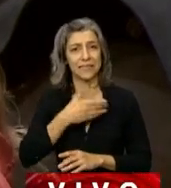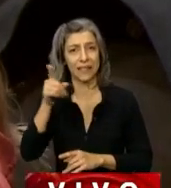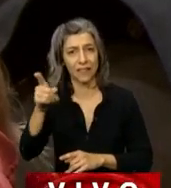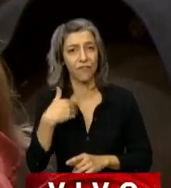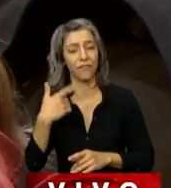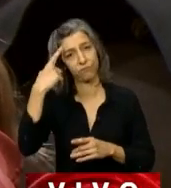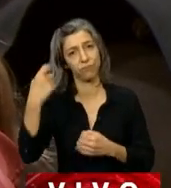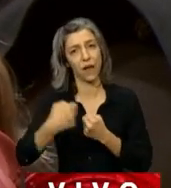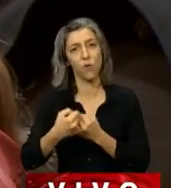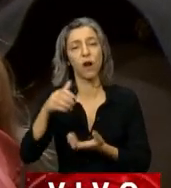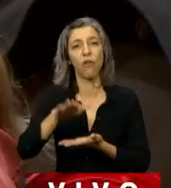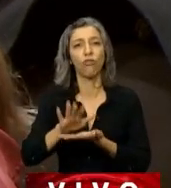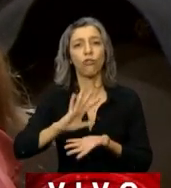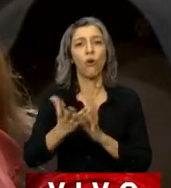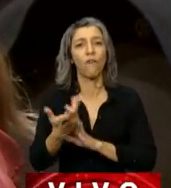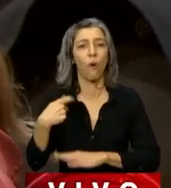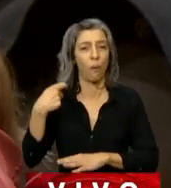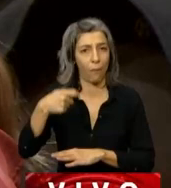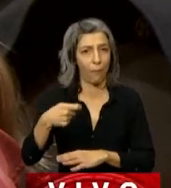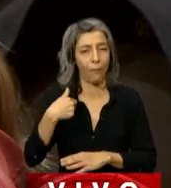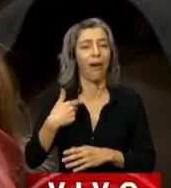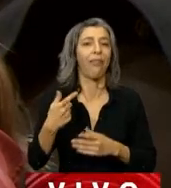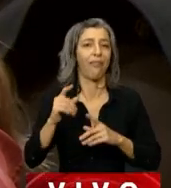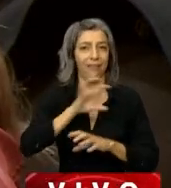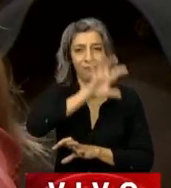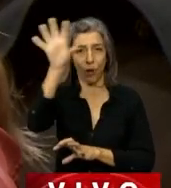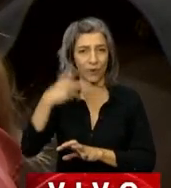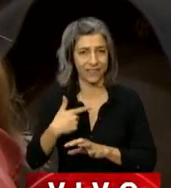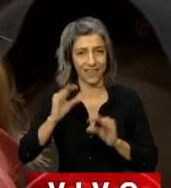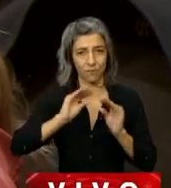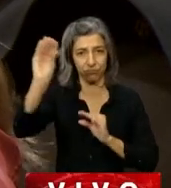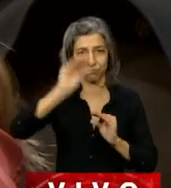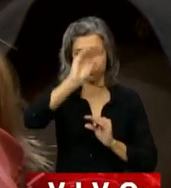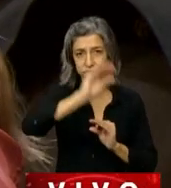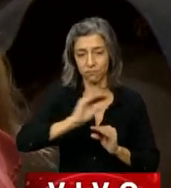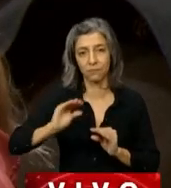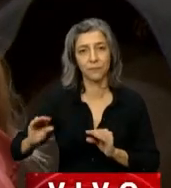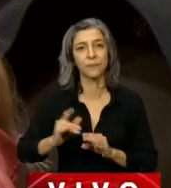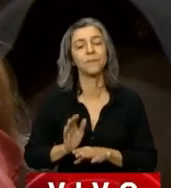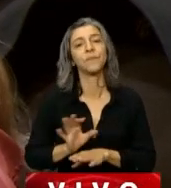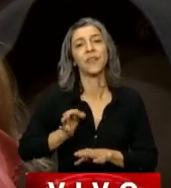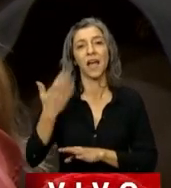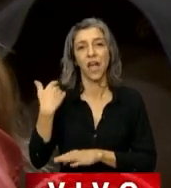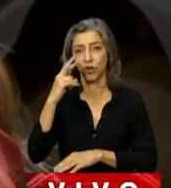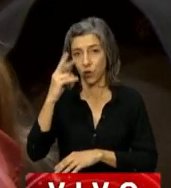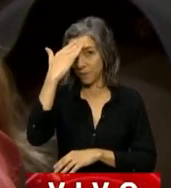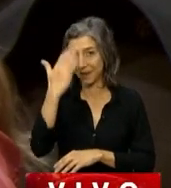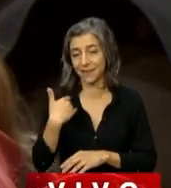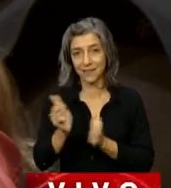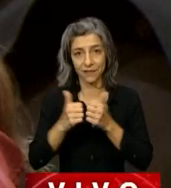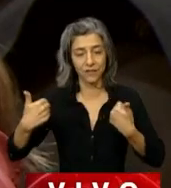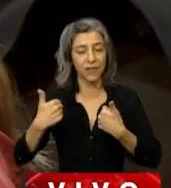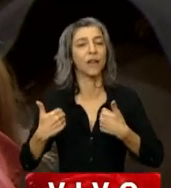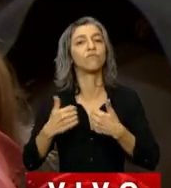por el pago de la coparticipación. A fines del año 2015, el fallo de la Corte Suprema de la Justicia le dio